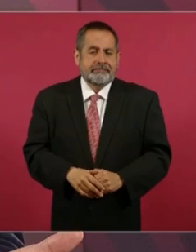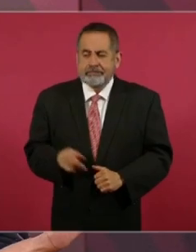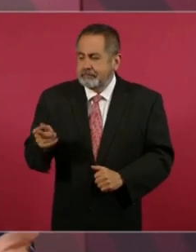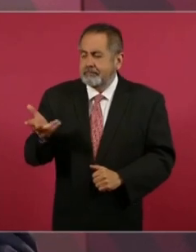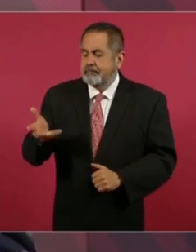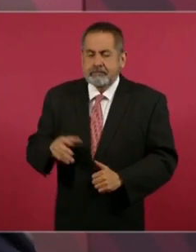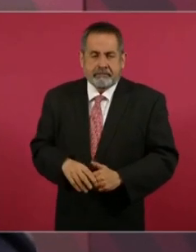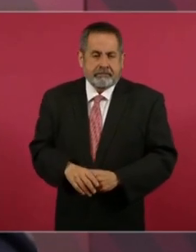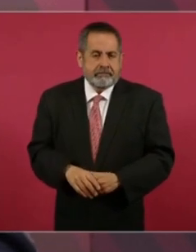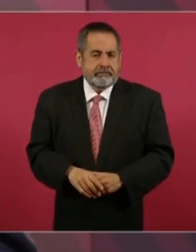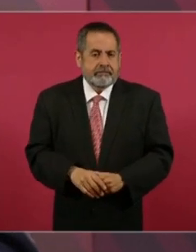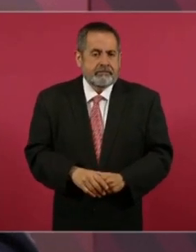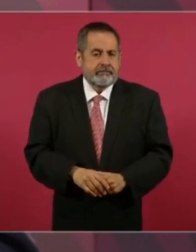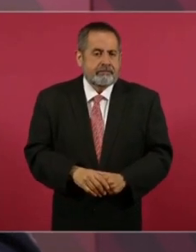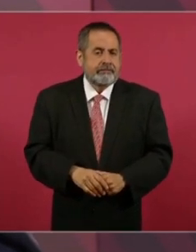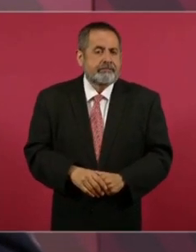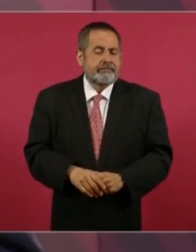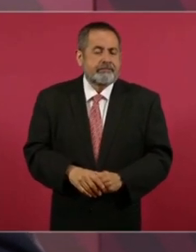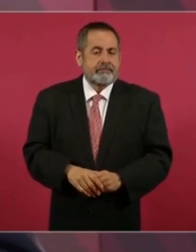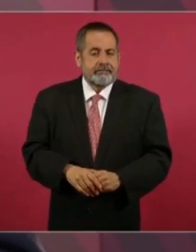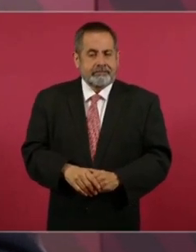¿qué vas a hacer?